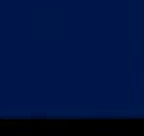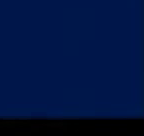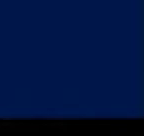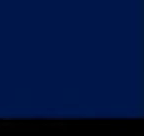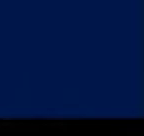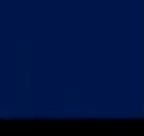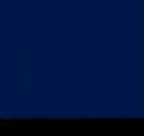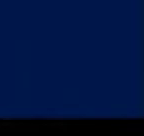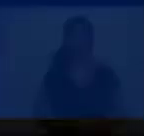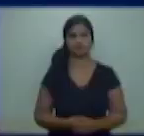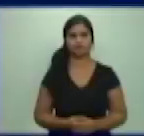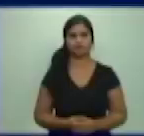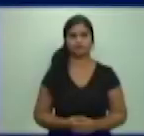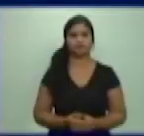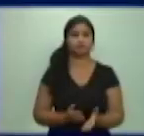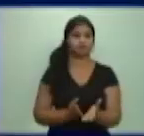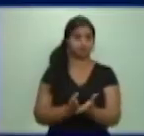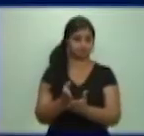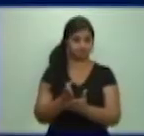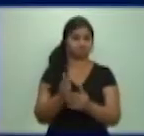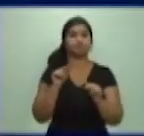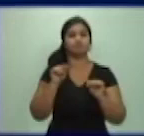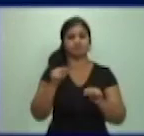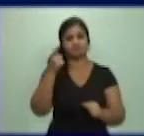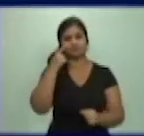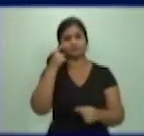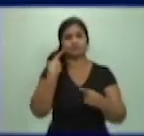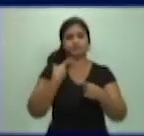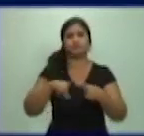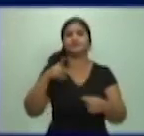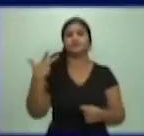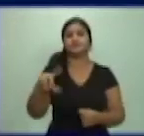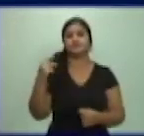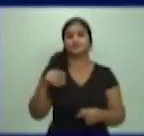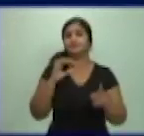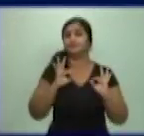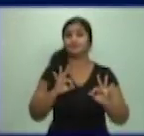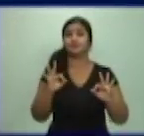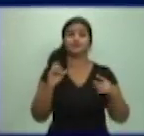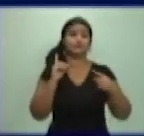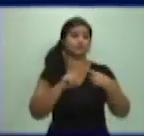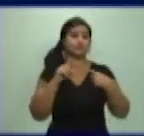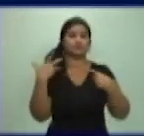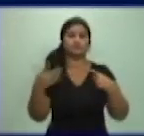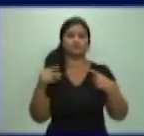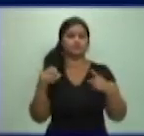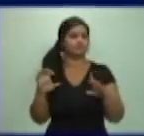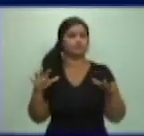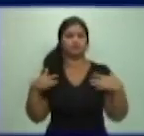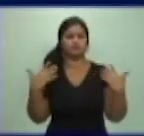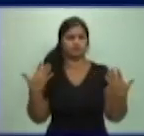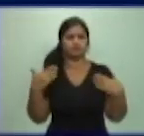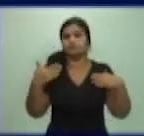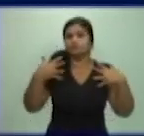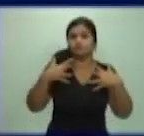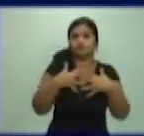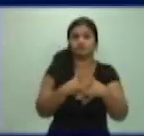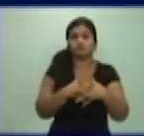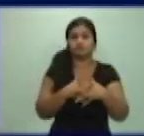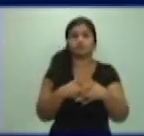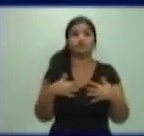Continuamos. Miren este otro tipo de ejercicio. Escriba. Siempre el primer ejercicio de léxico va a estar relacionado